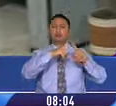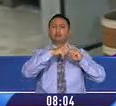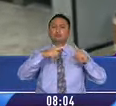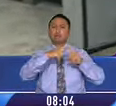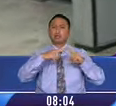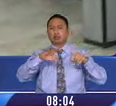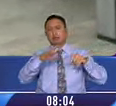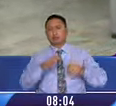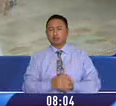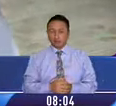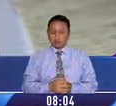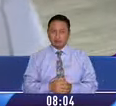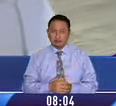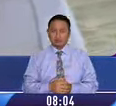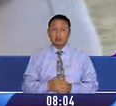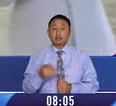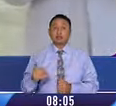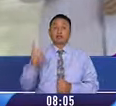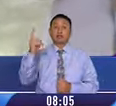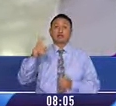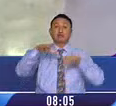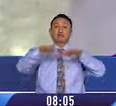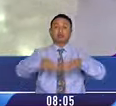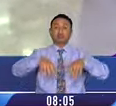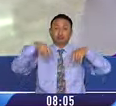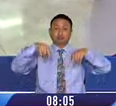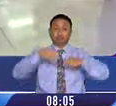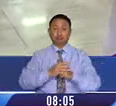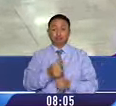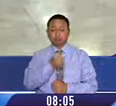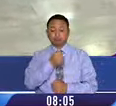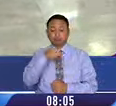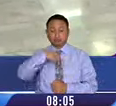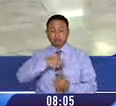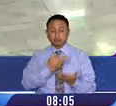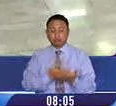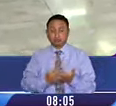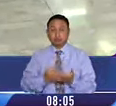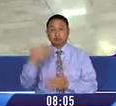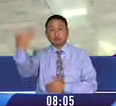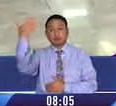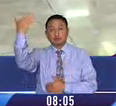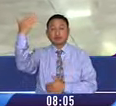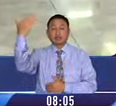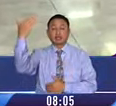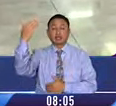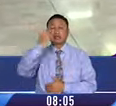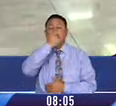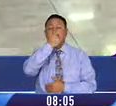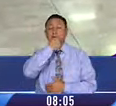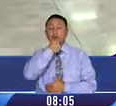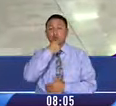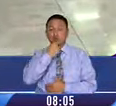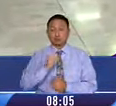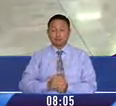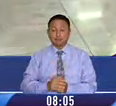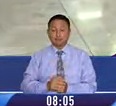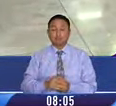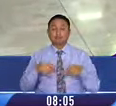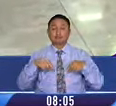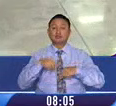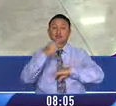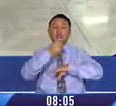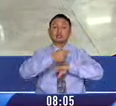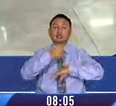9:30 se tiene previsto que en la sala de prensa exista una reunión entre el alcalde Pavel Muñoz y también con el